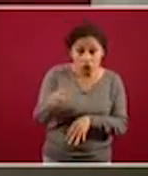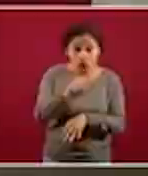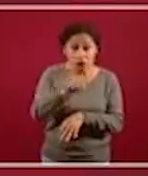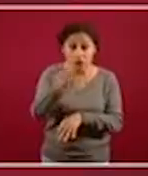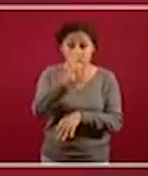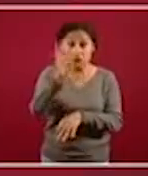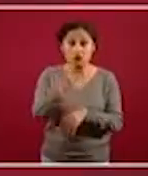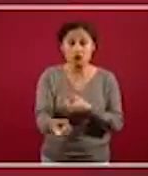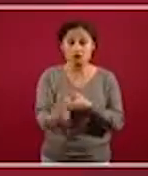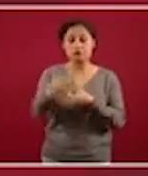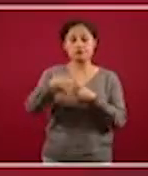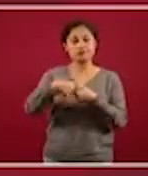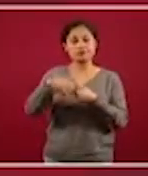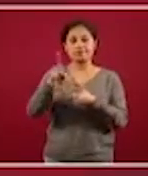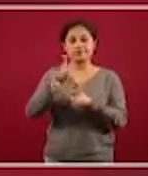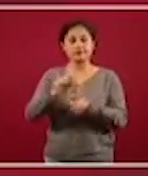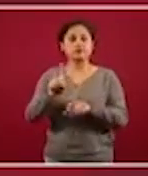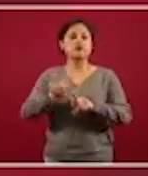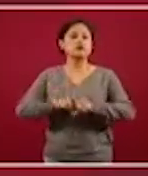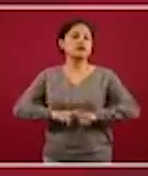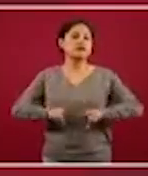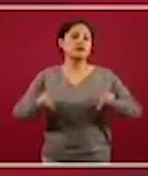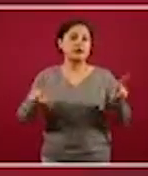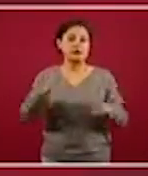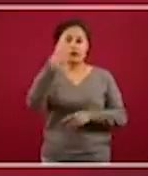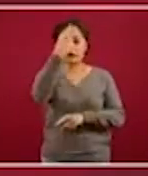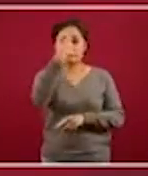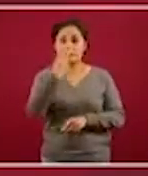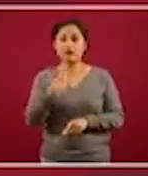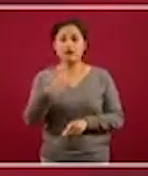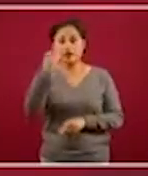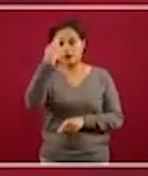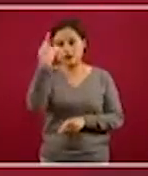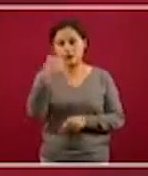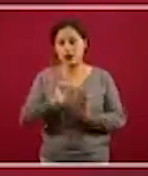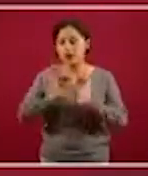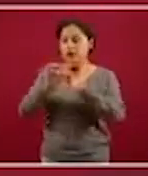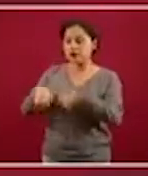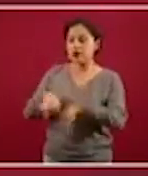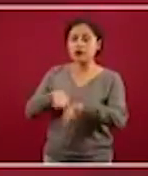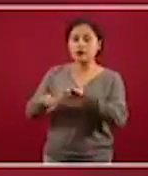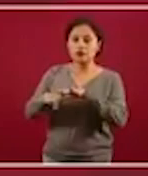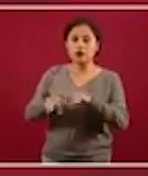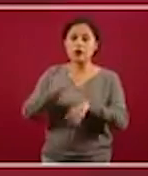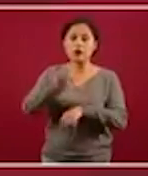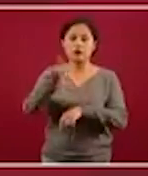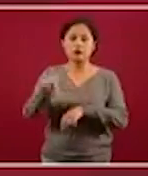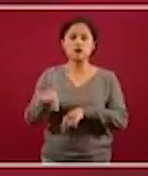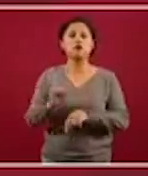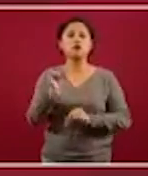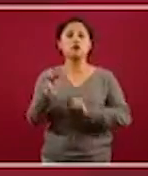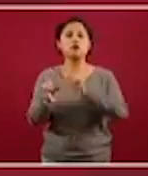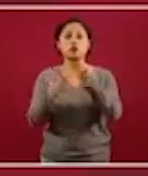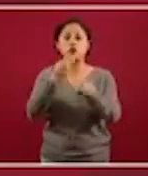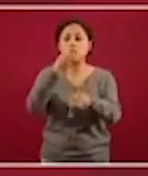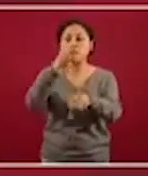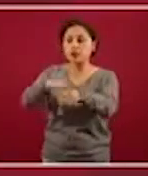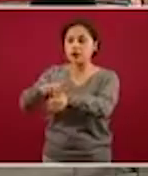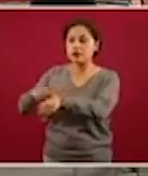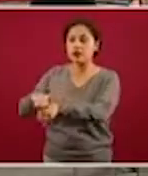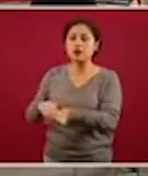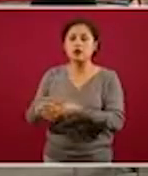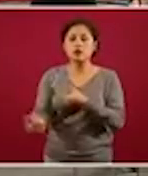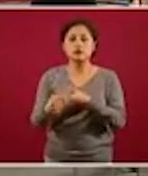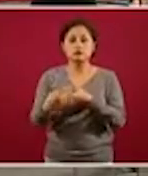perfiles profesionales pudieran no ser los adecuados, y estaremos anunciando conforme ya se vayan concretando este reclutamiento. En el